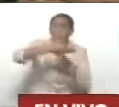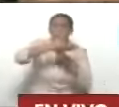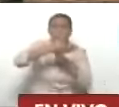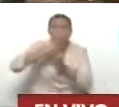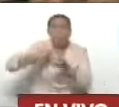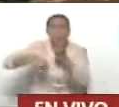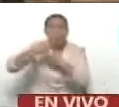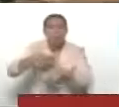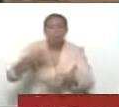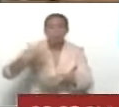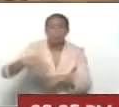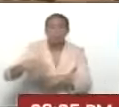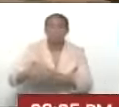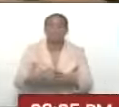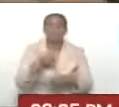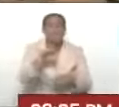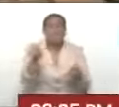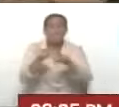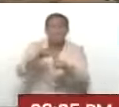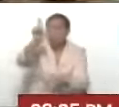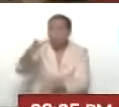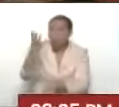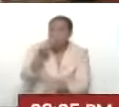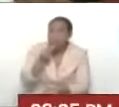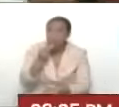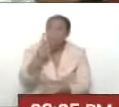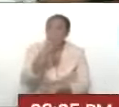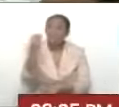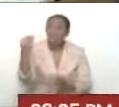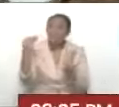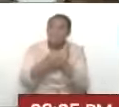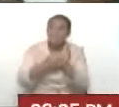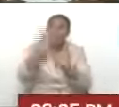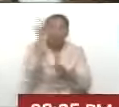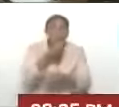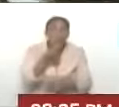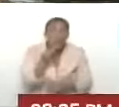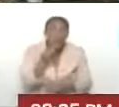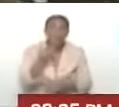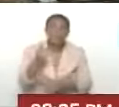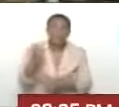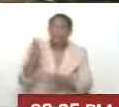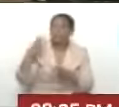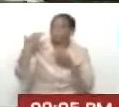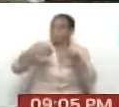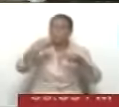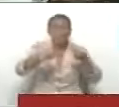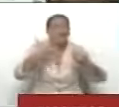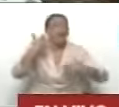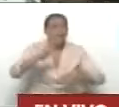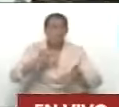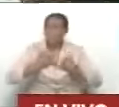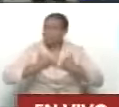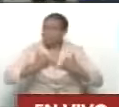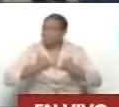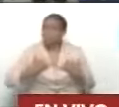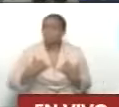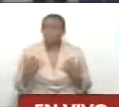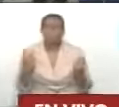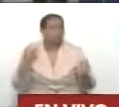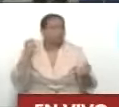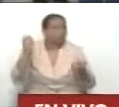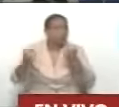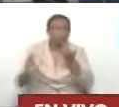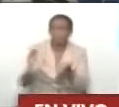de nuestra soberanía. Y así como ella, hay más de 40.000 jóvenes que usted el viernes, diciéndolo, automáticamente les llegó